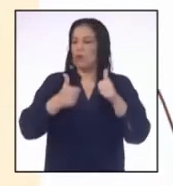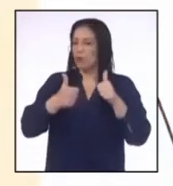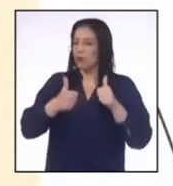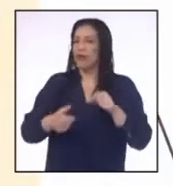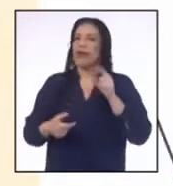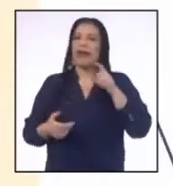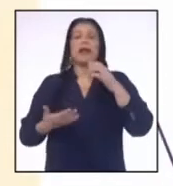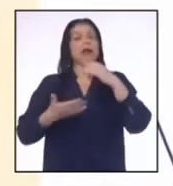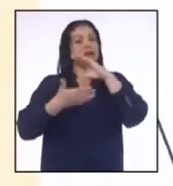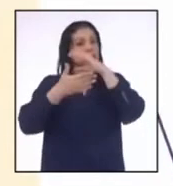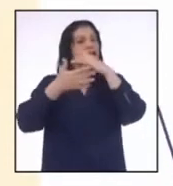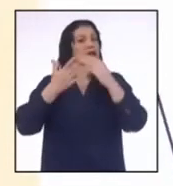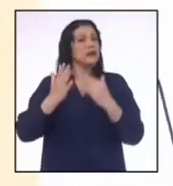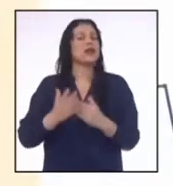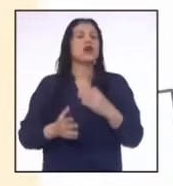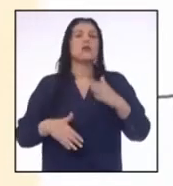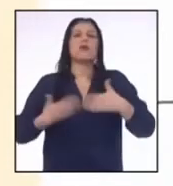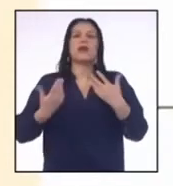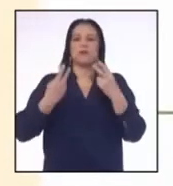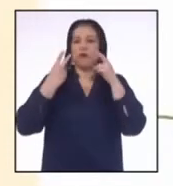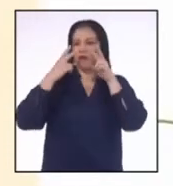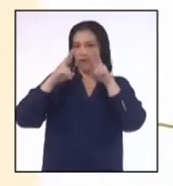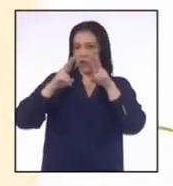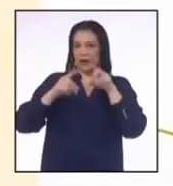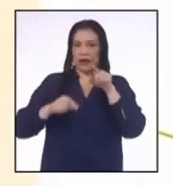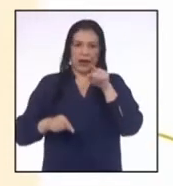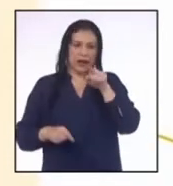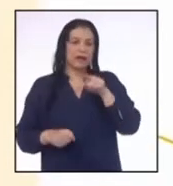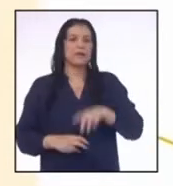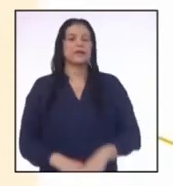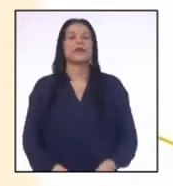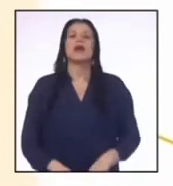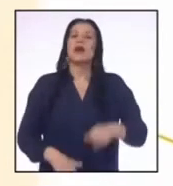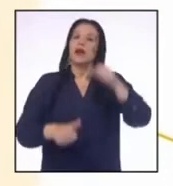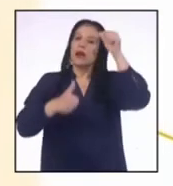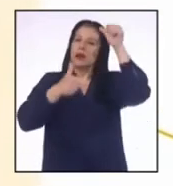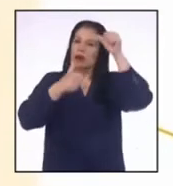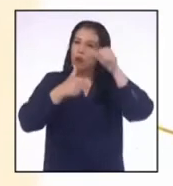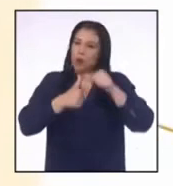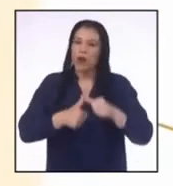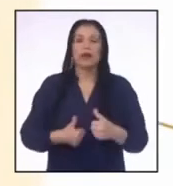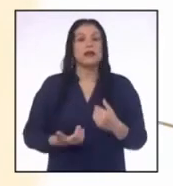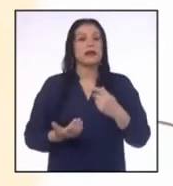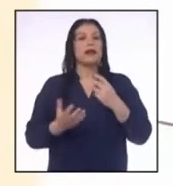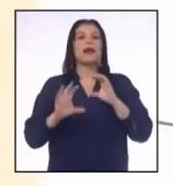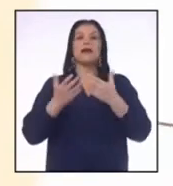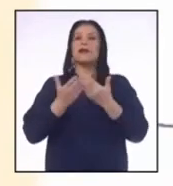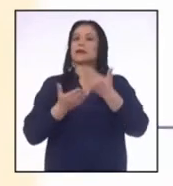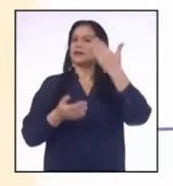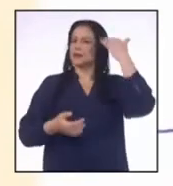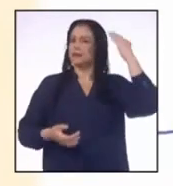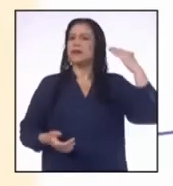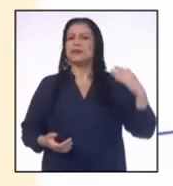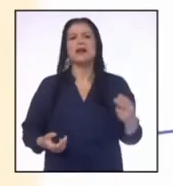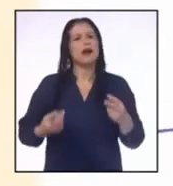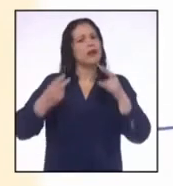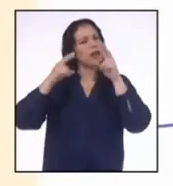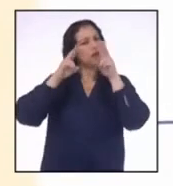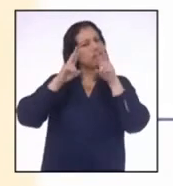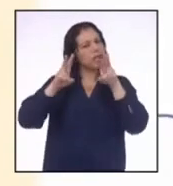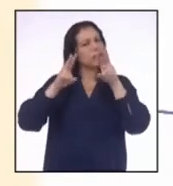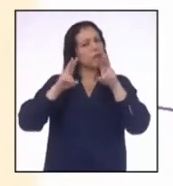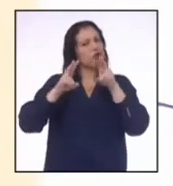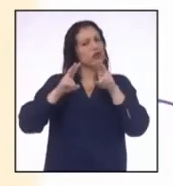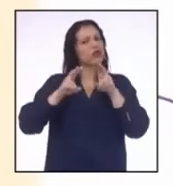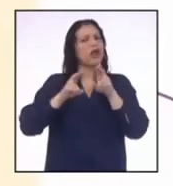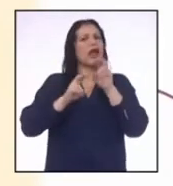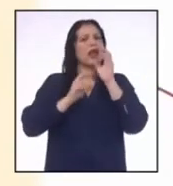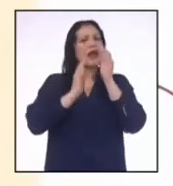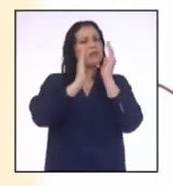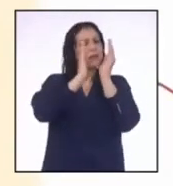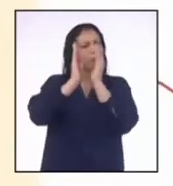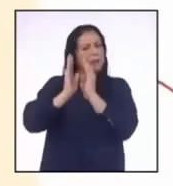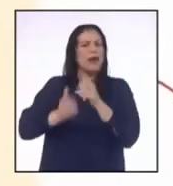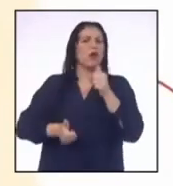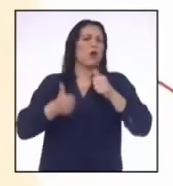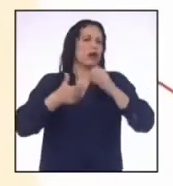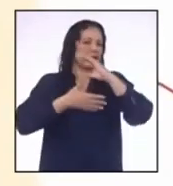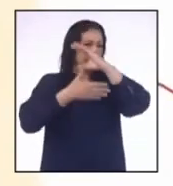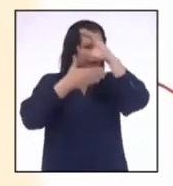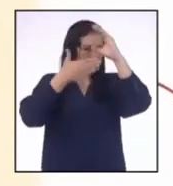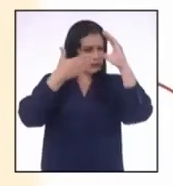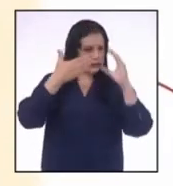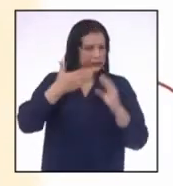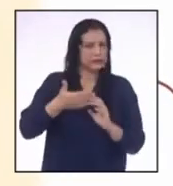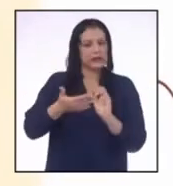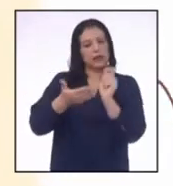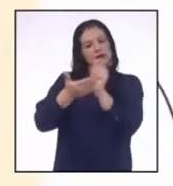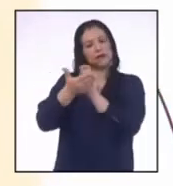Este criterio lo podemos ver aquí. Recuerden que en el programa anterior vimos la estructura y las características